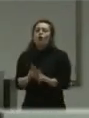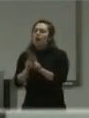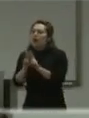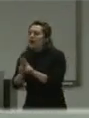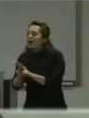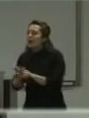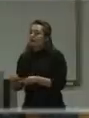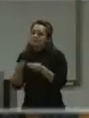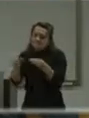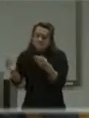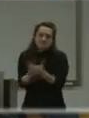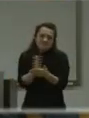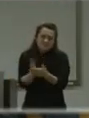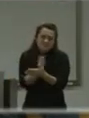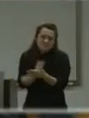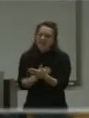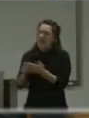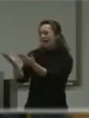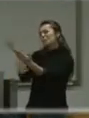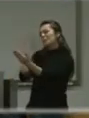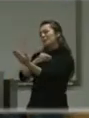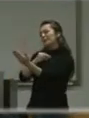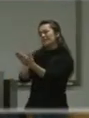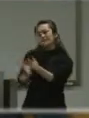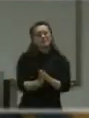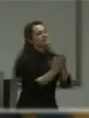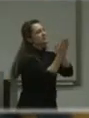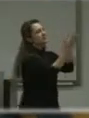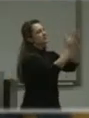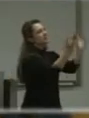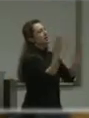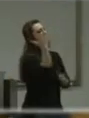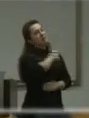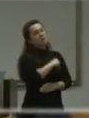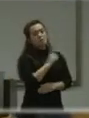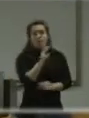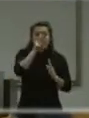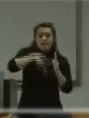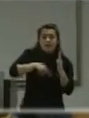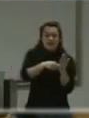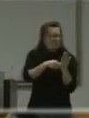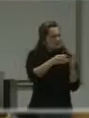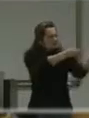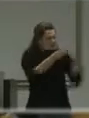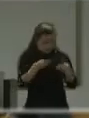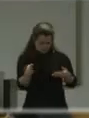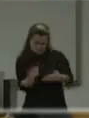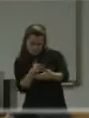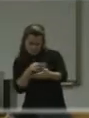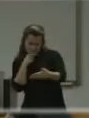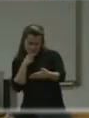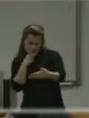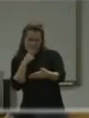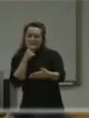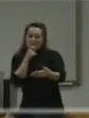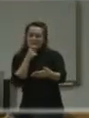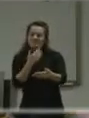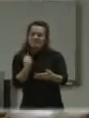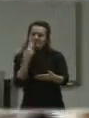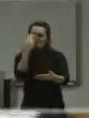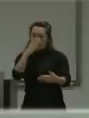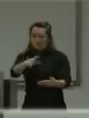todo lo que les entregamos y que hayan en aquel que bonito el libro y lo guardamos sino que lo leamos y podamos realmente utilizarlo como una herramienta de